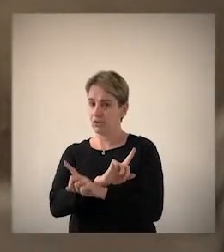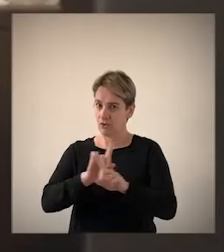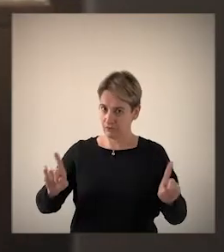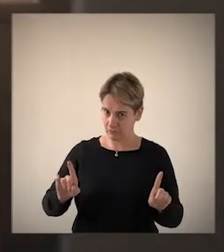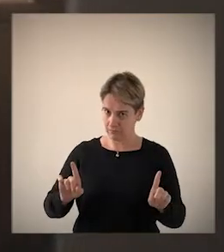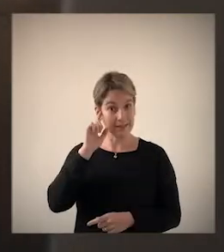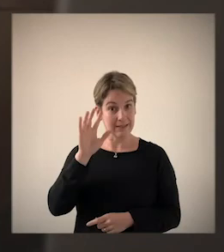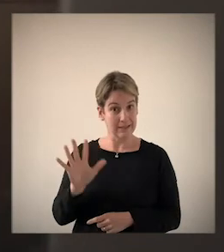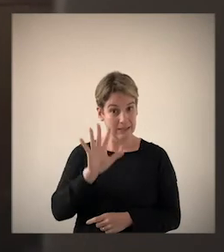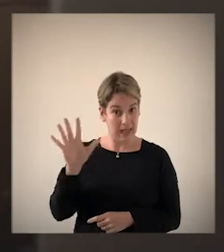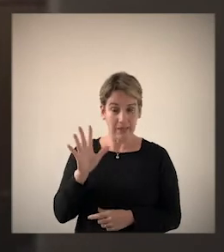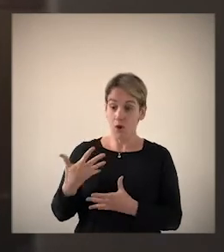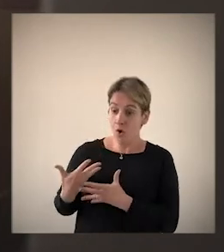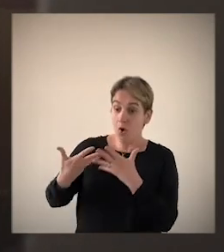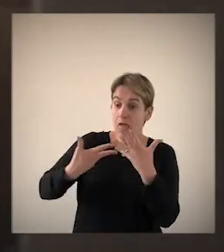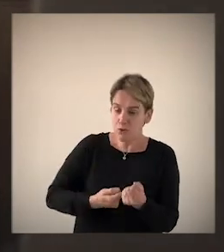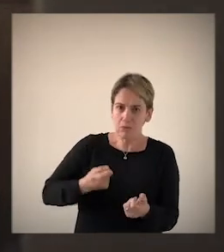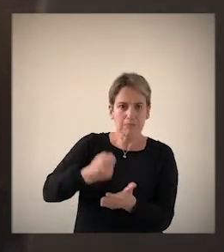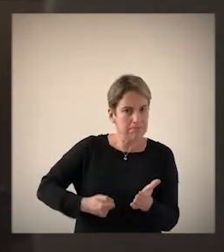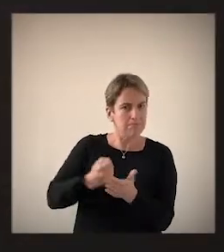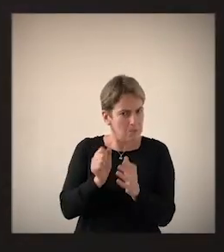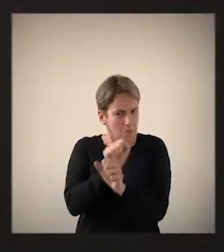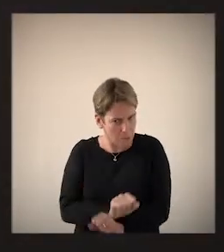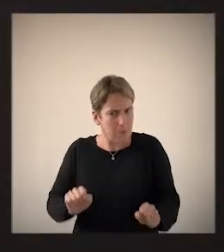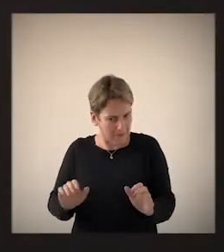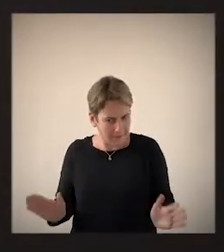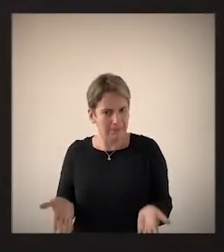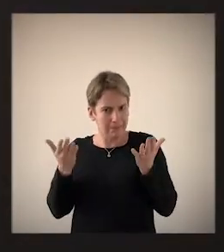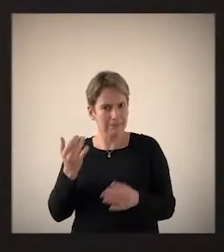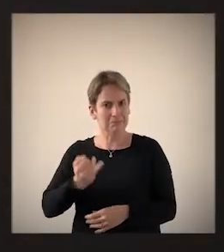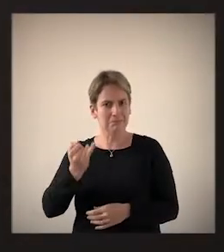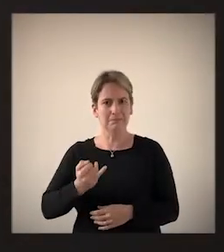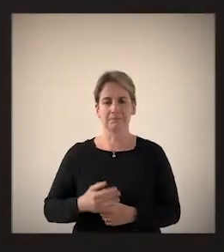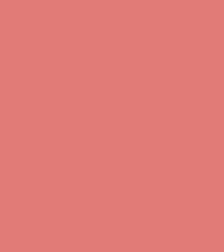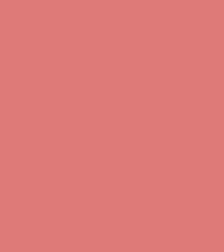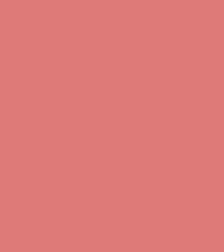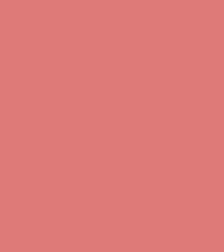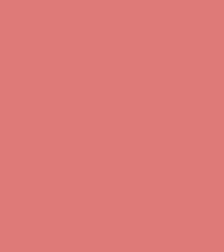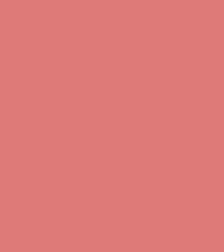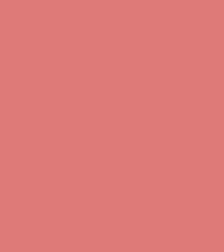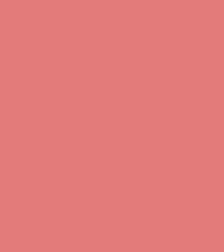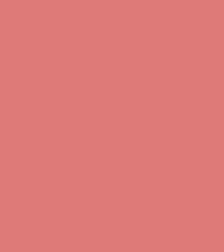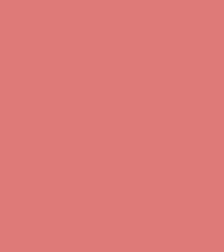medicación. Y no es así. El paciente psiquiátrico, con una ayuda y con esfuerzo, se puede salir adelante.